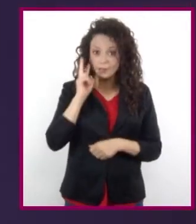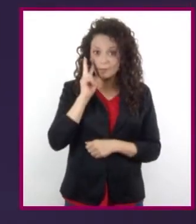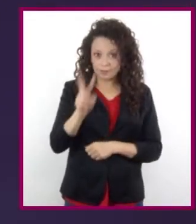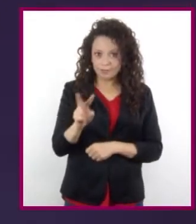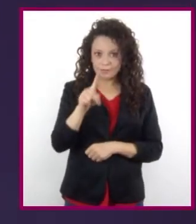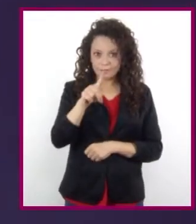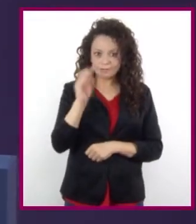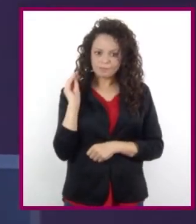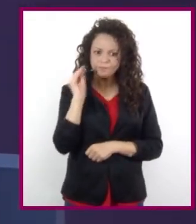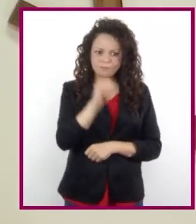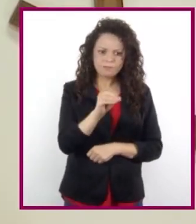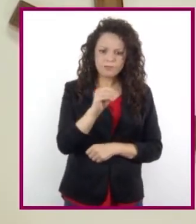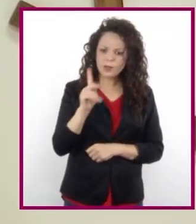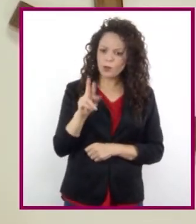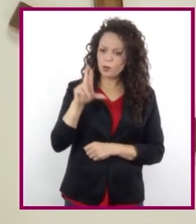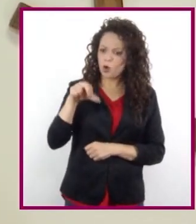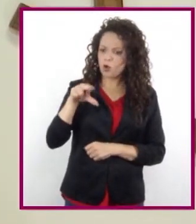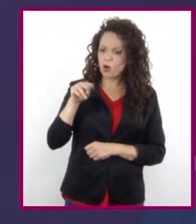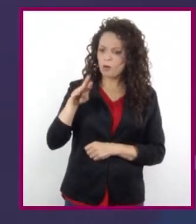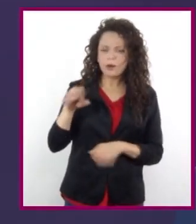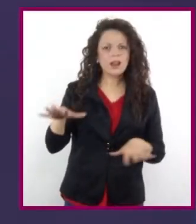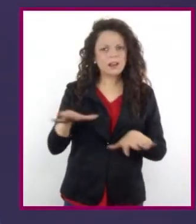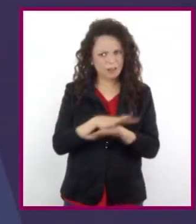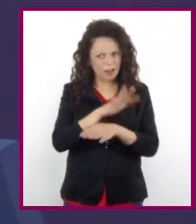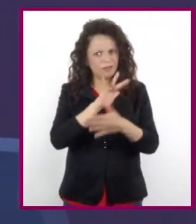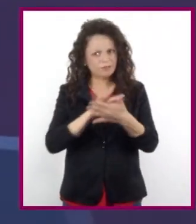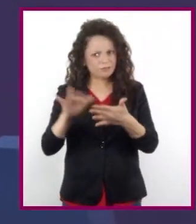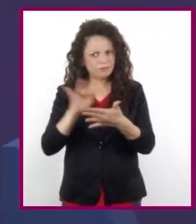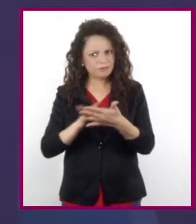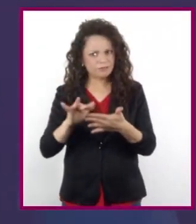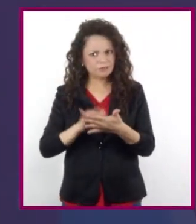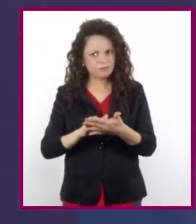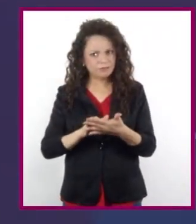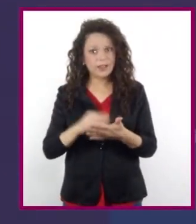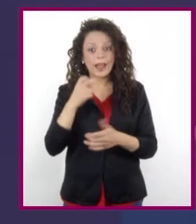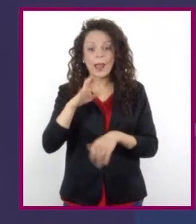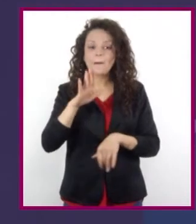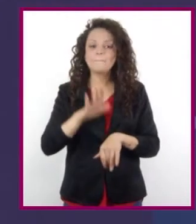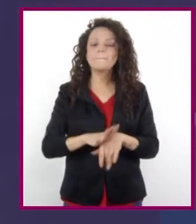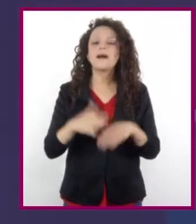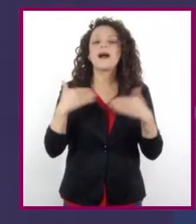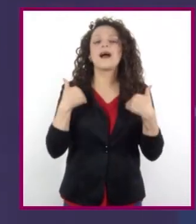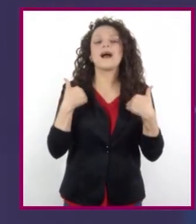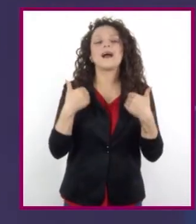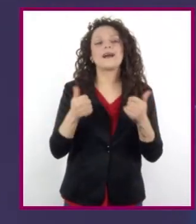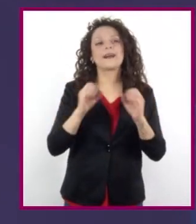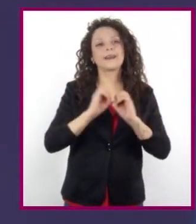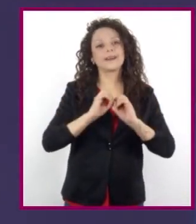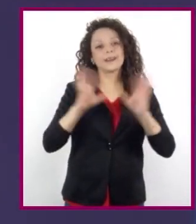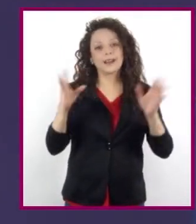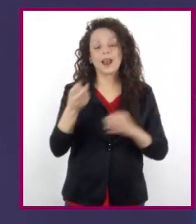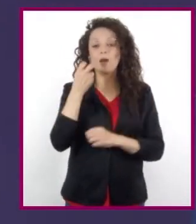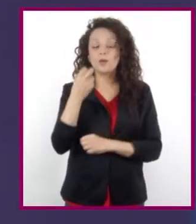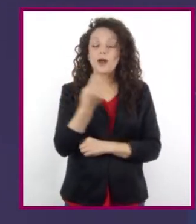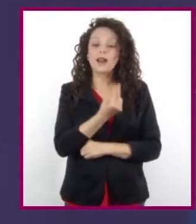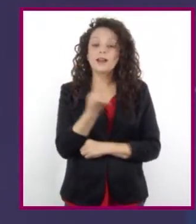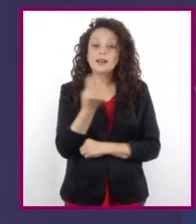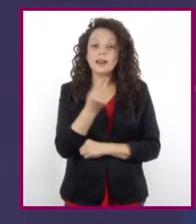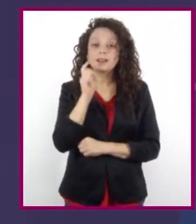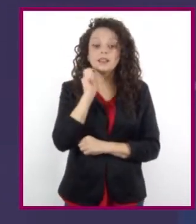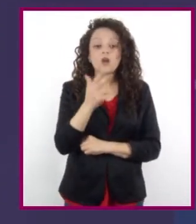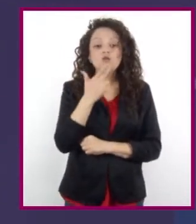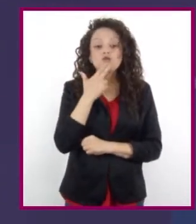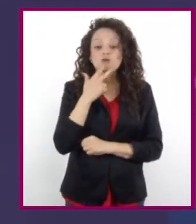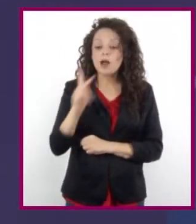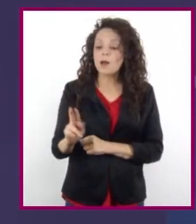usan pronombres? El texto se torna más comprensible. Por ello, conviene aprender a utilizar los